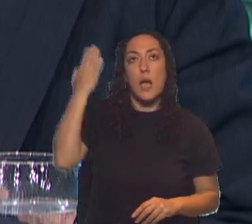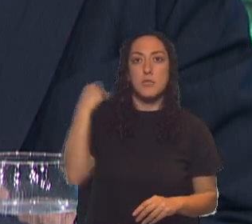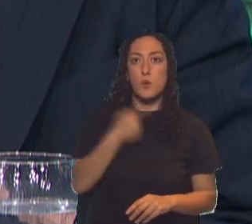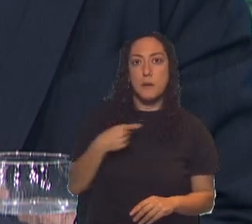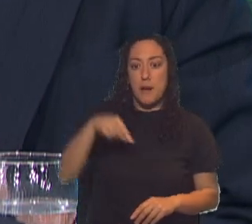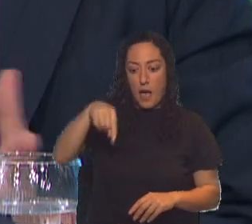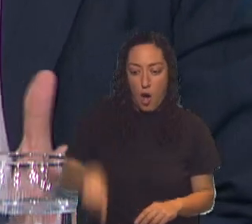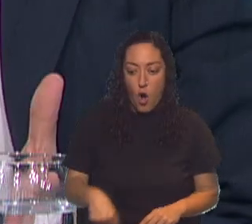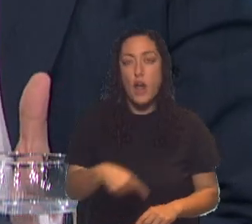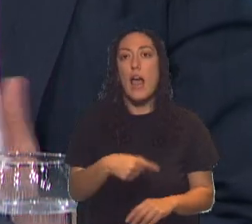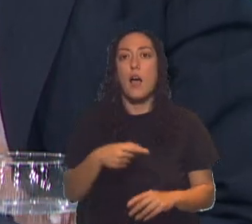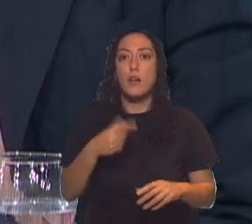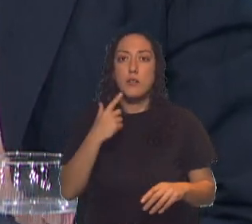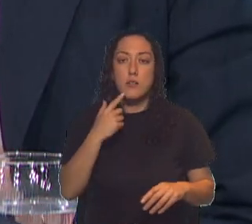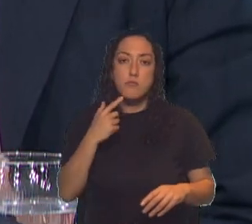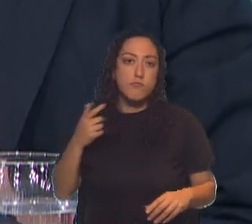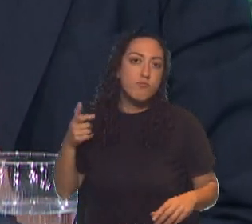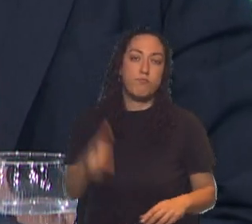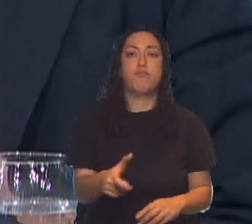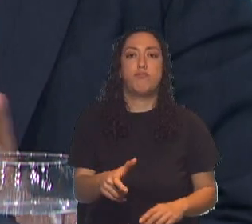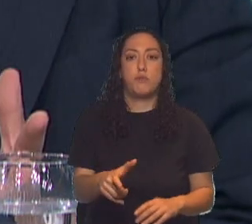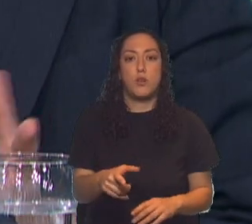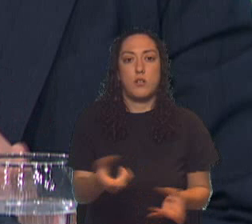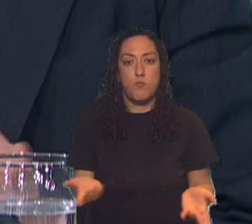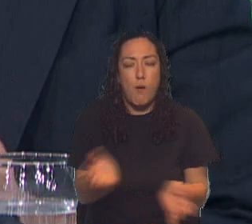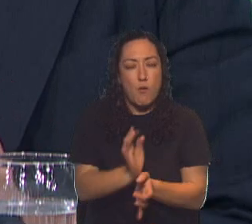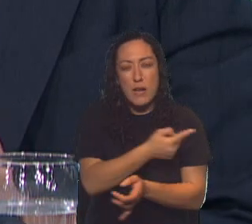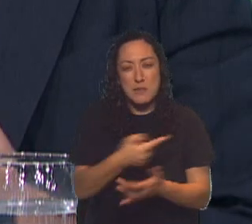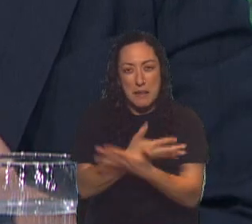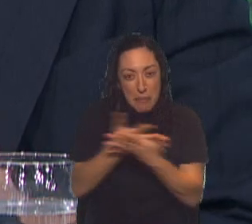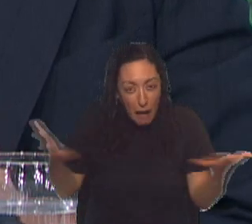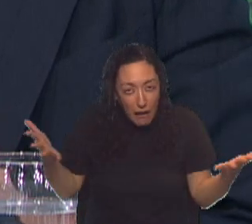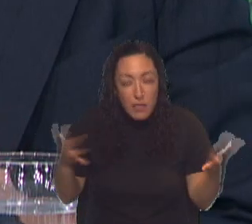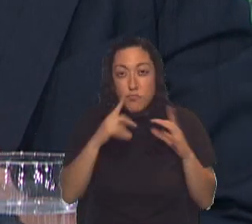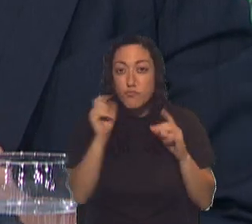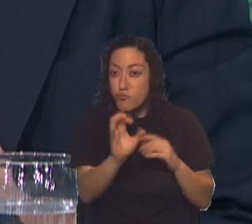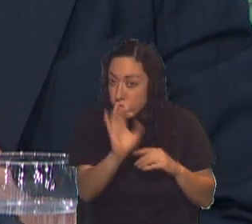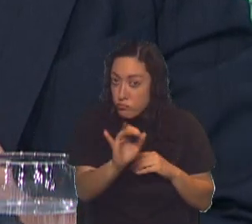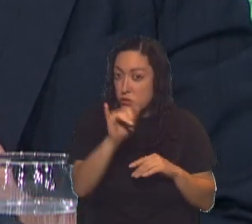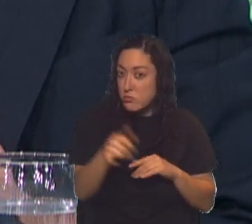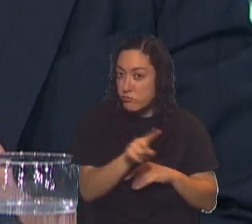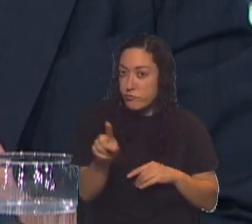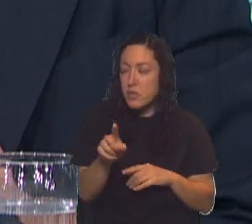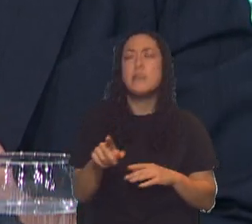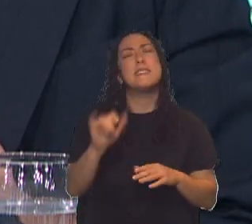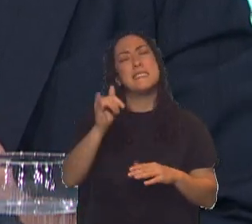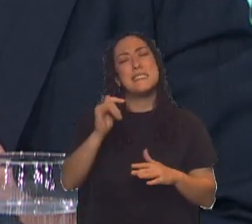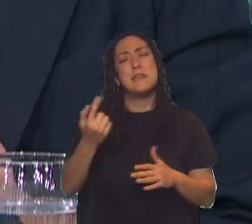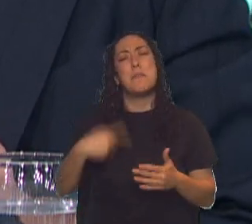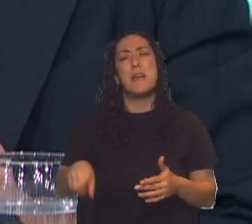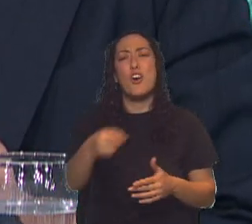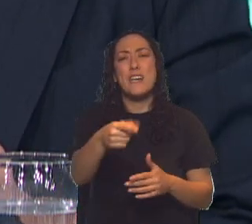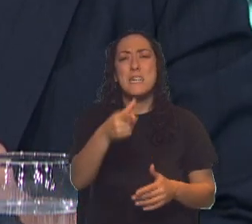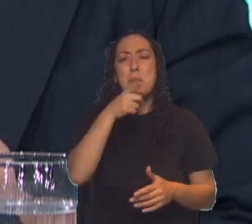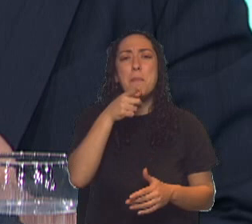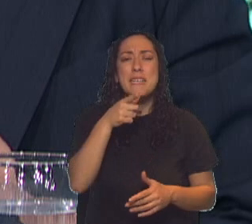como pensamos que iba a hacerlo lo hizo ayer digamos que Sí sí eh Pero insisto Me parece que eh ella necesitaba